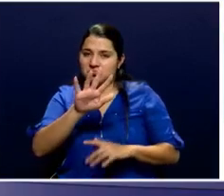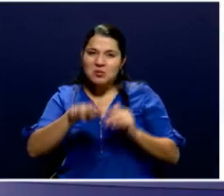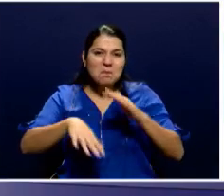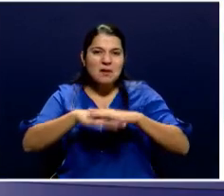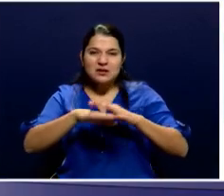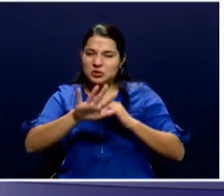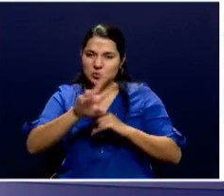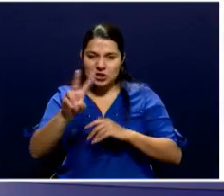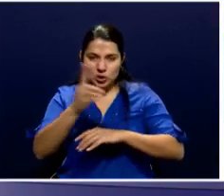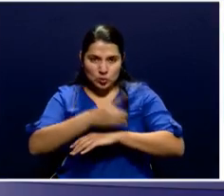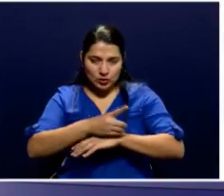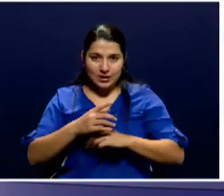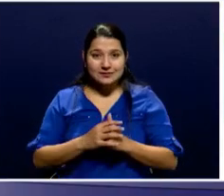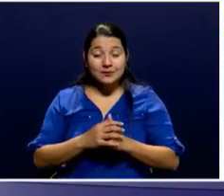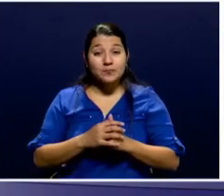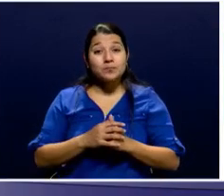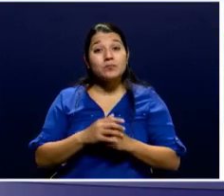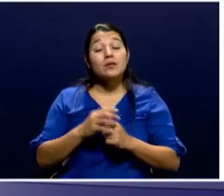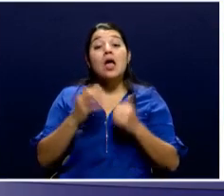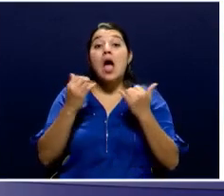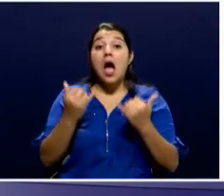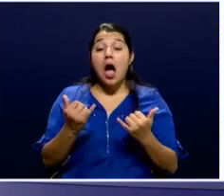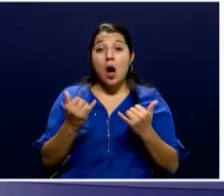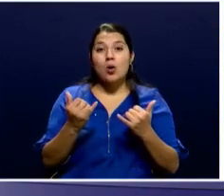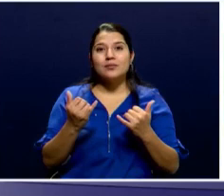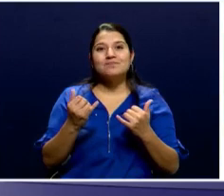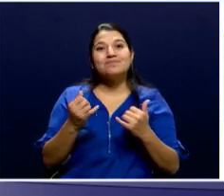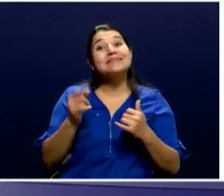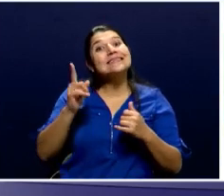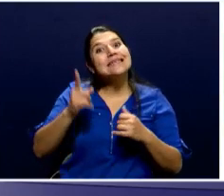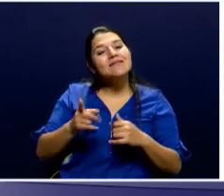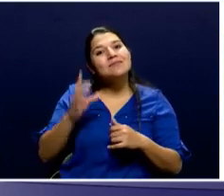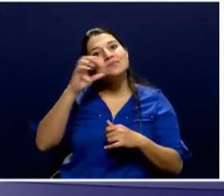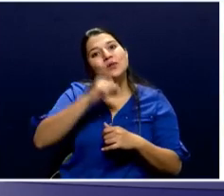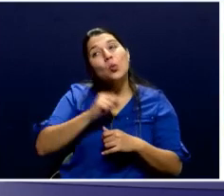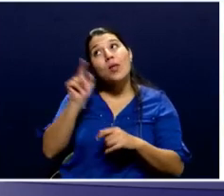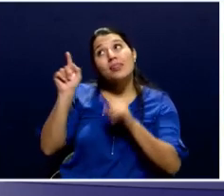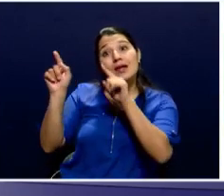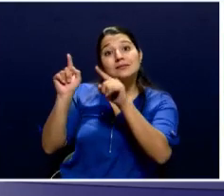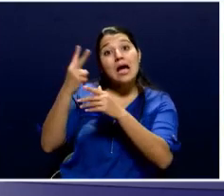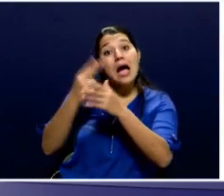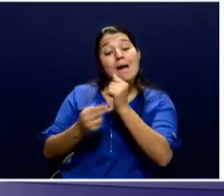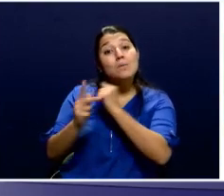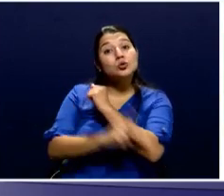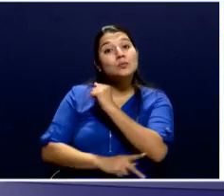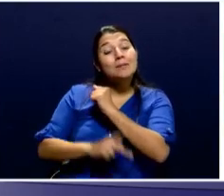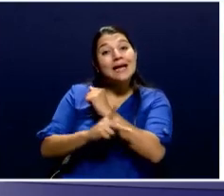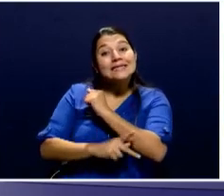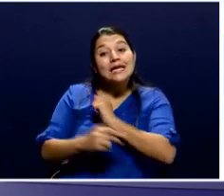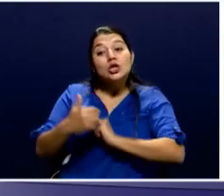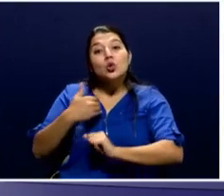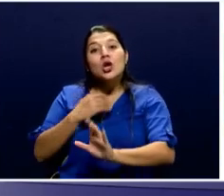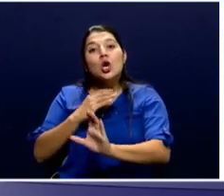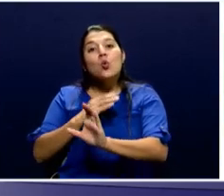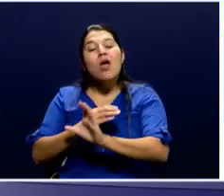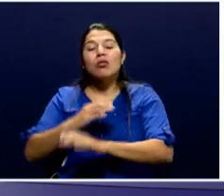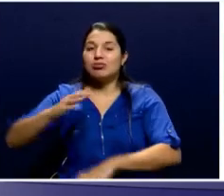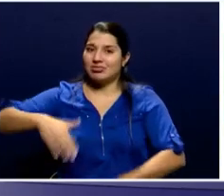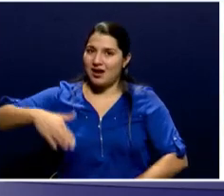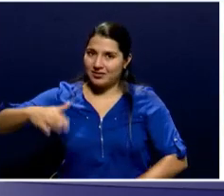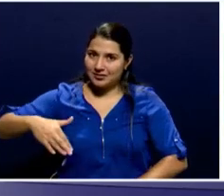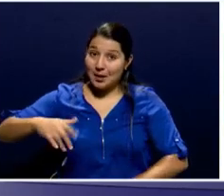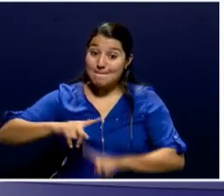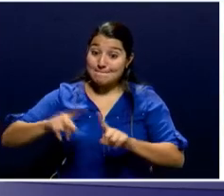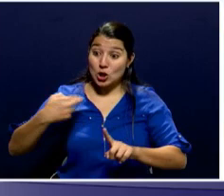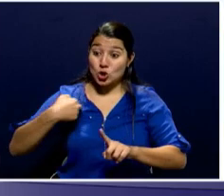2 latitudes agarraron las medidas de contención muy tardíamente, a diferencia de nosotros, que gracias al esfuerzo del Ministerio